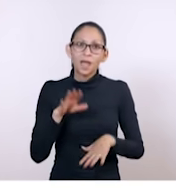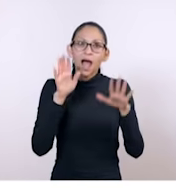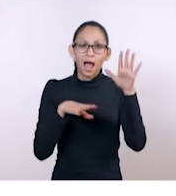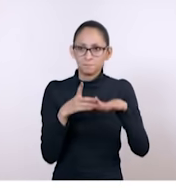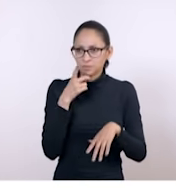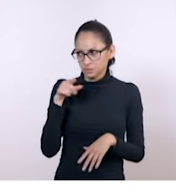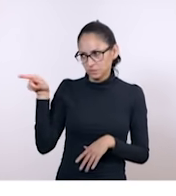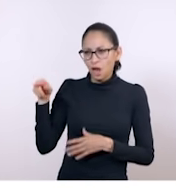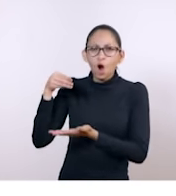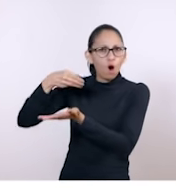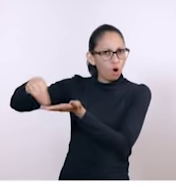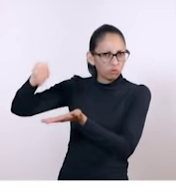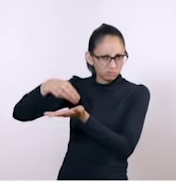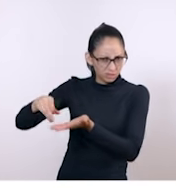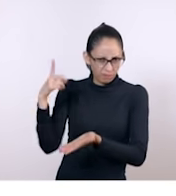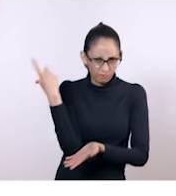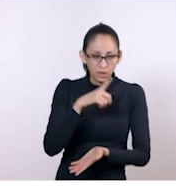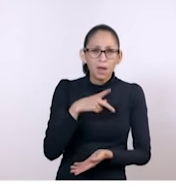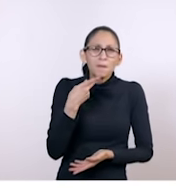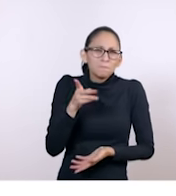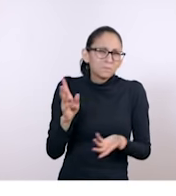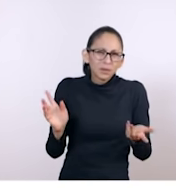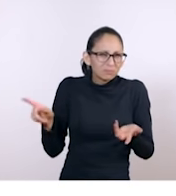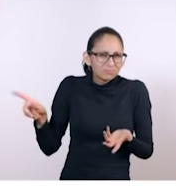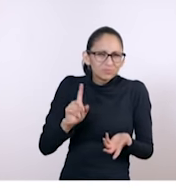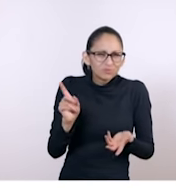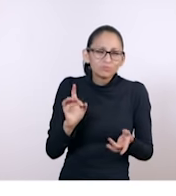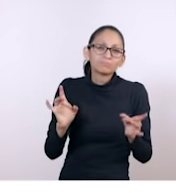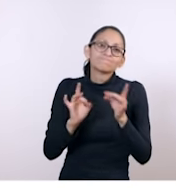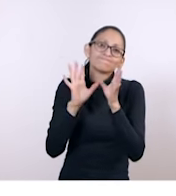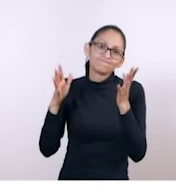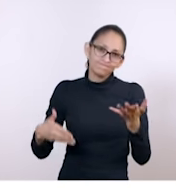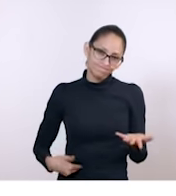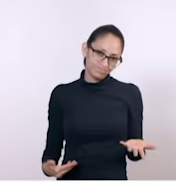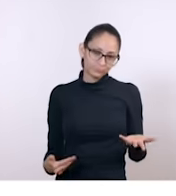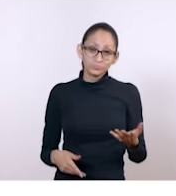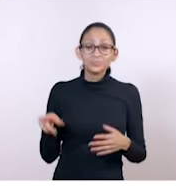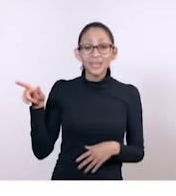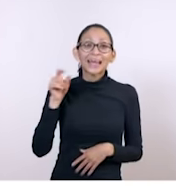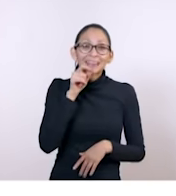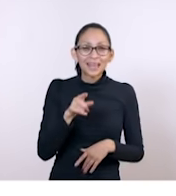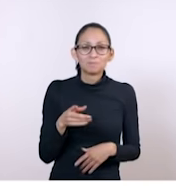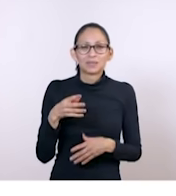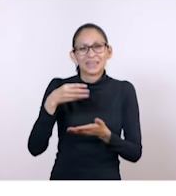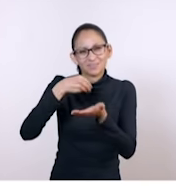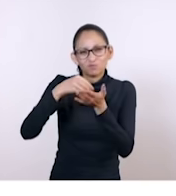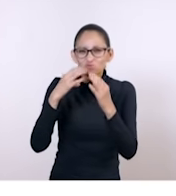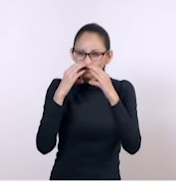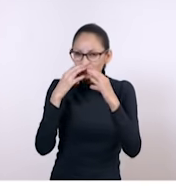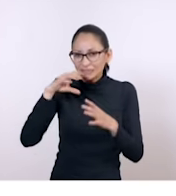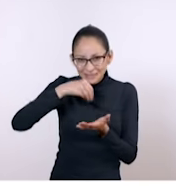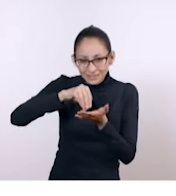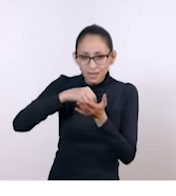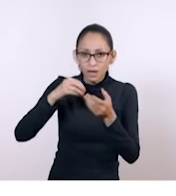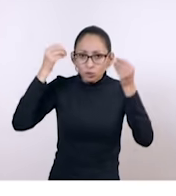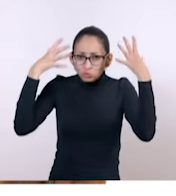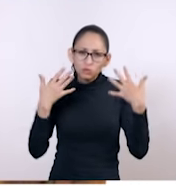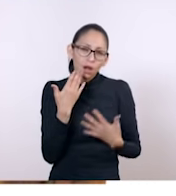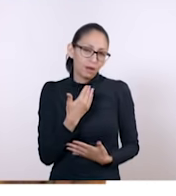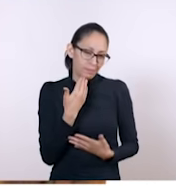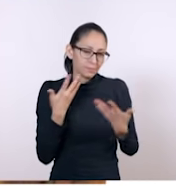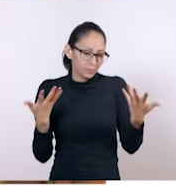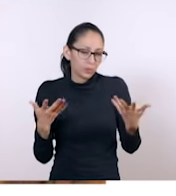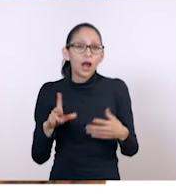dicen que son unos cochinos, pero es que a ellos no les gusta estar así, de veras. Bueno, lo que pasa es que los cerdos no sudan y por eso necesitan estar. Pero bueno, es otra historia. Resulta que después,